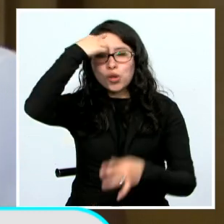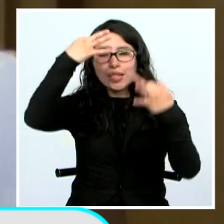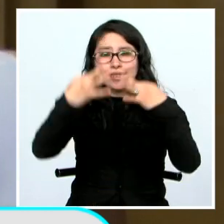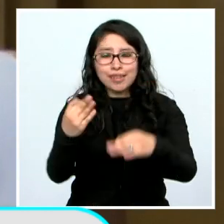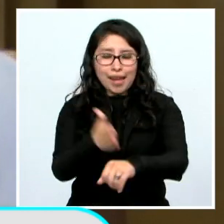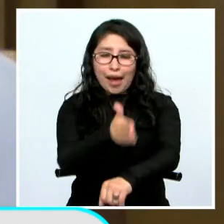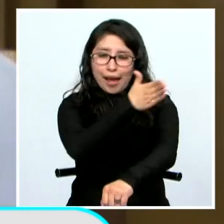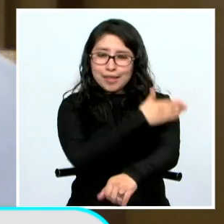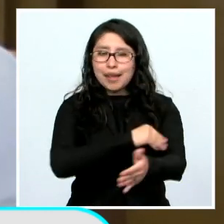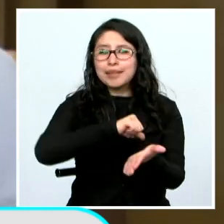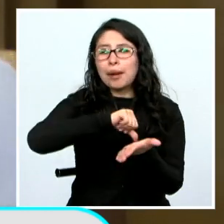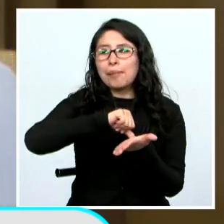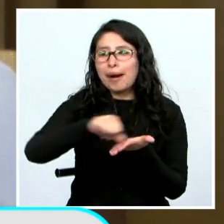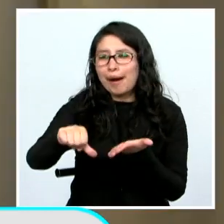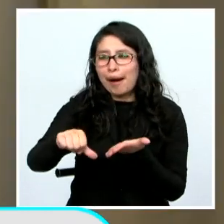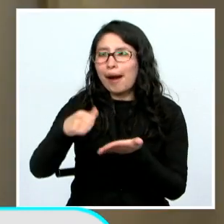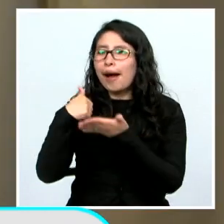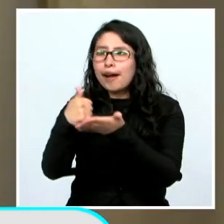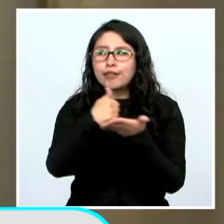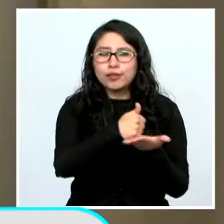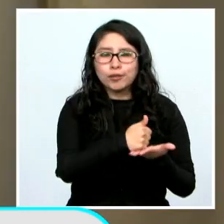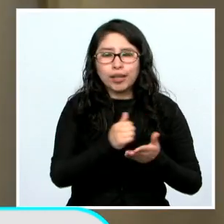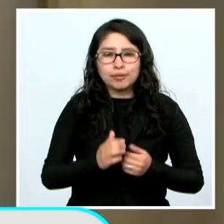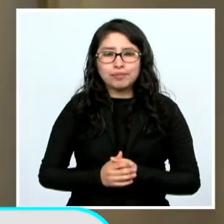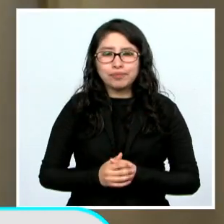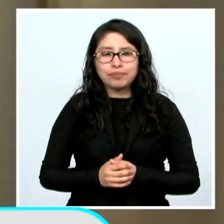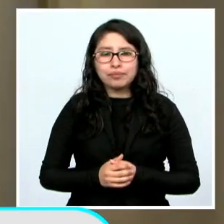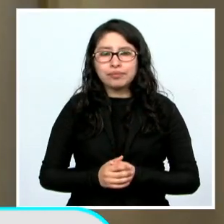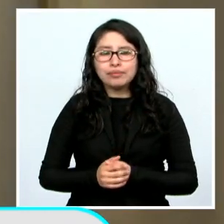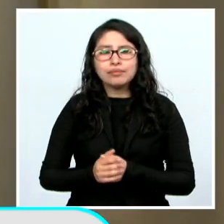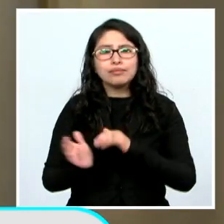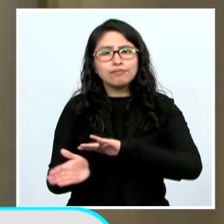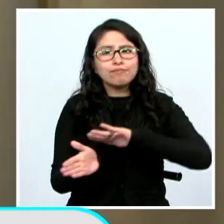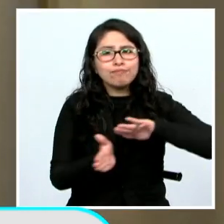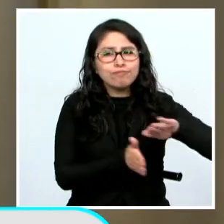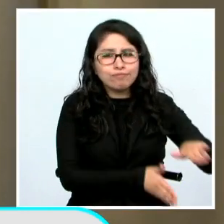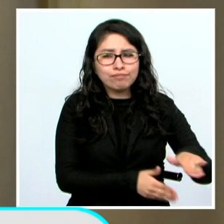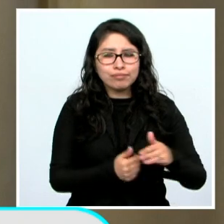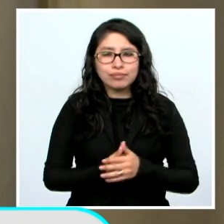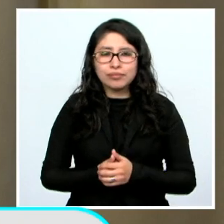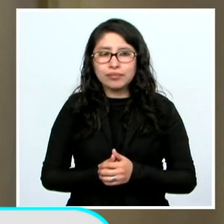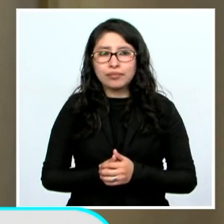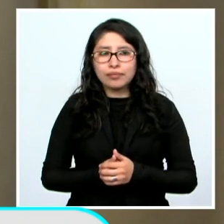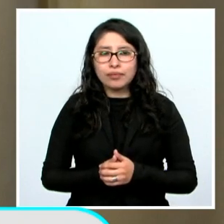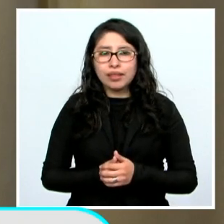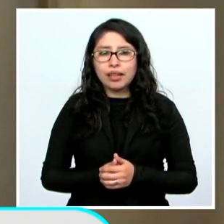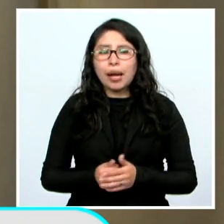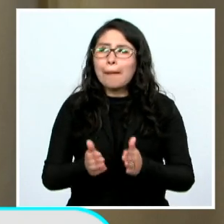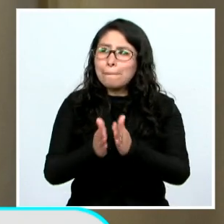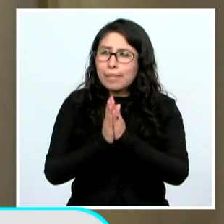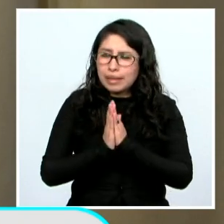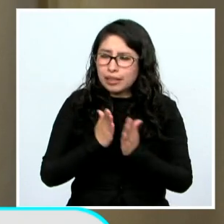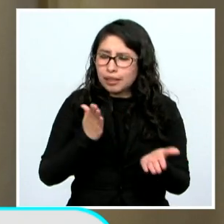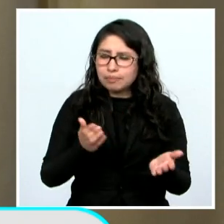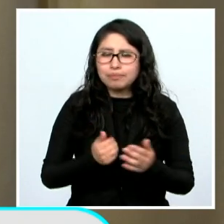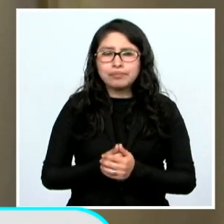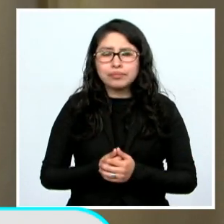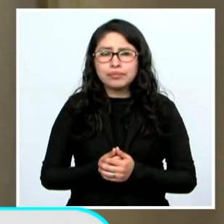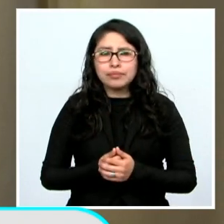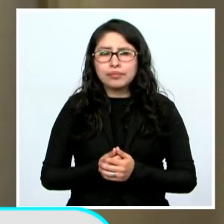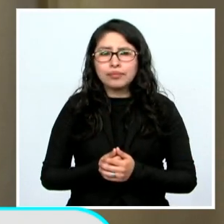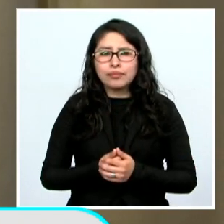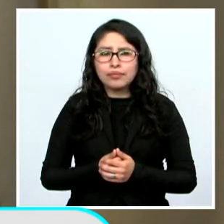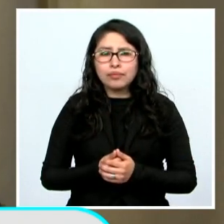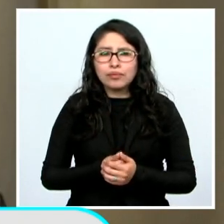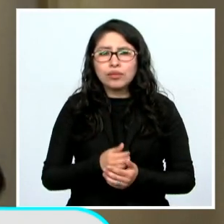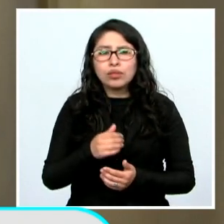lo que estamos haciendo, ayudarlos a todos. Presidenta, yo quiero pedirle excusas porque